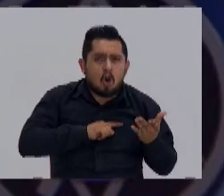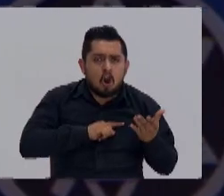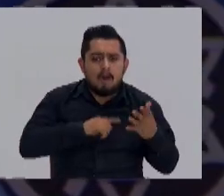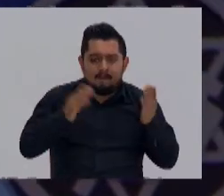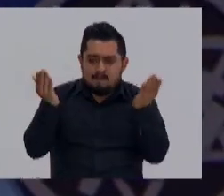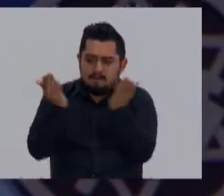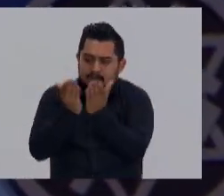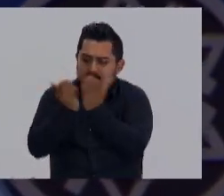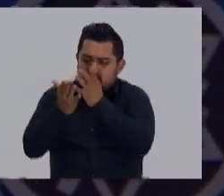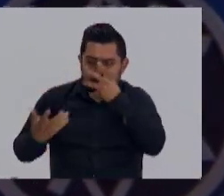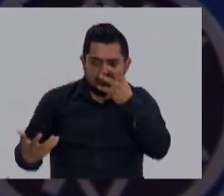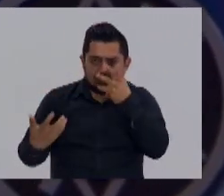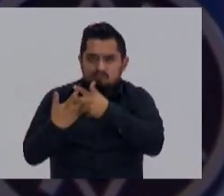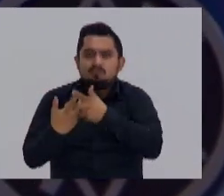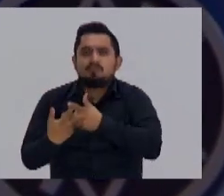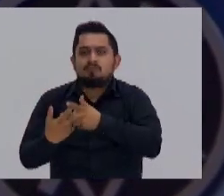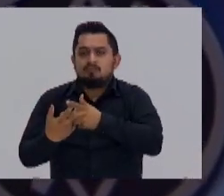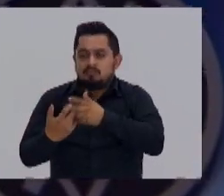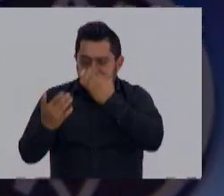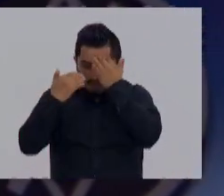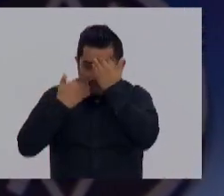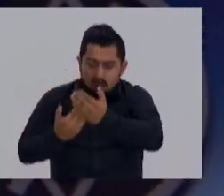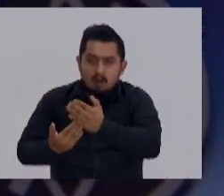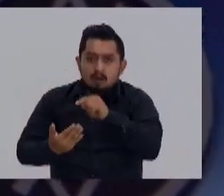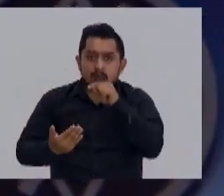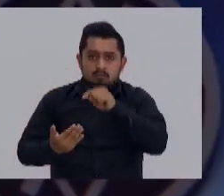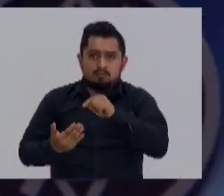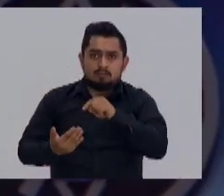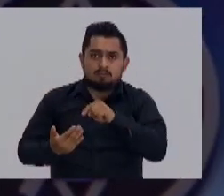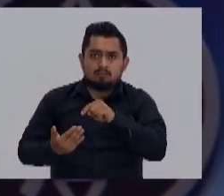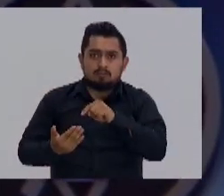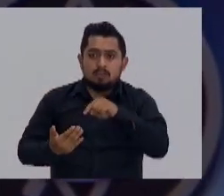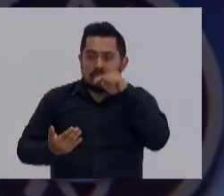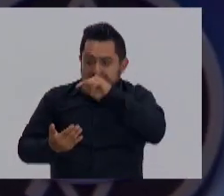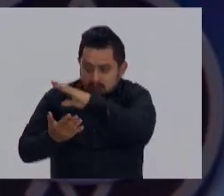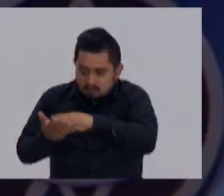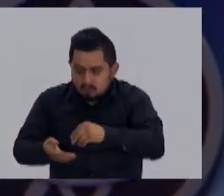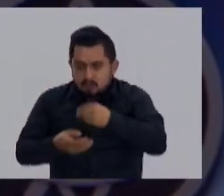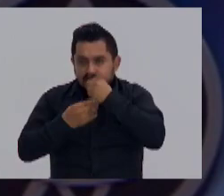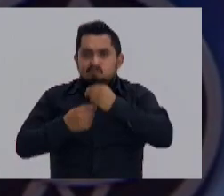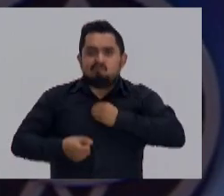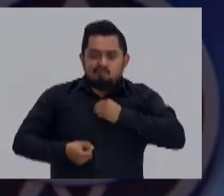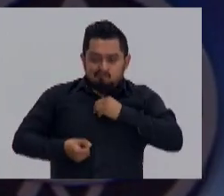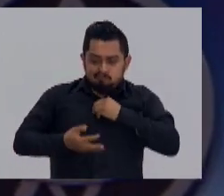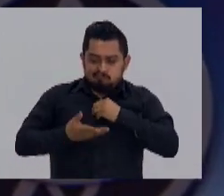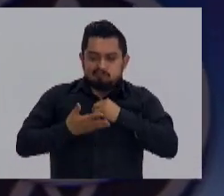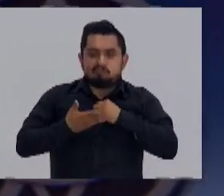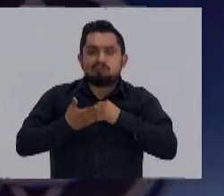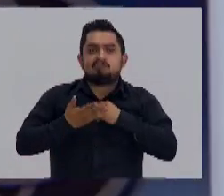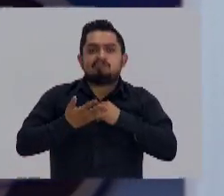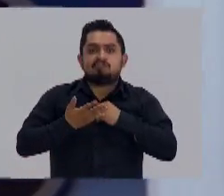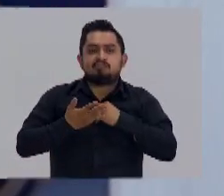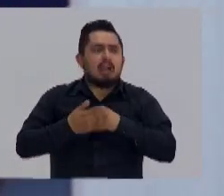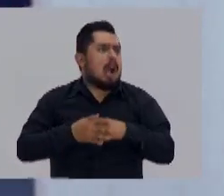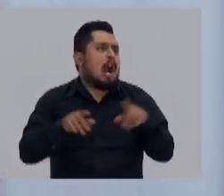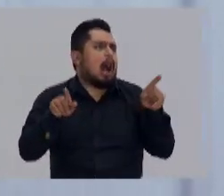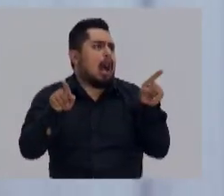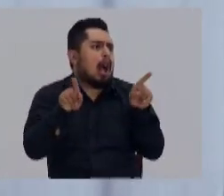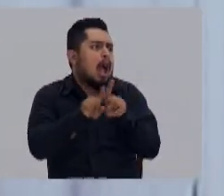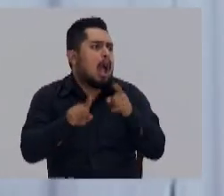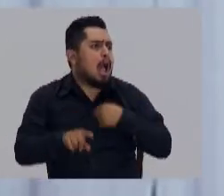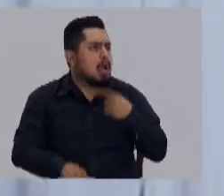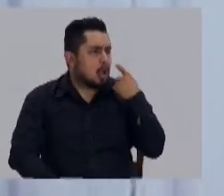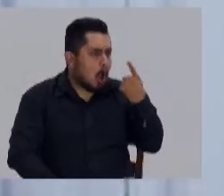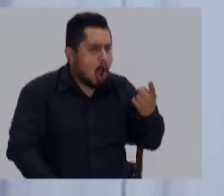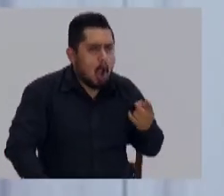de la palabra de Dios. Ese es nuestro alimento. Hermana, pero fíjese que yo